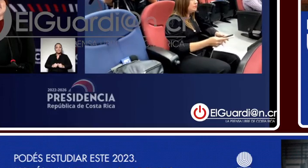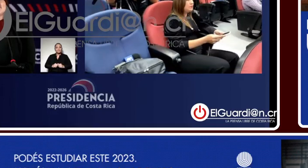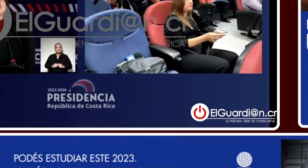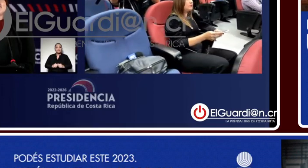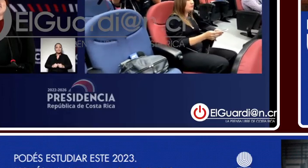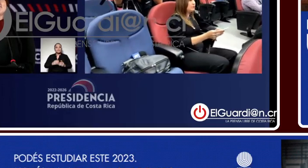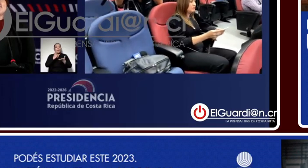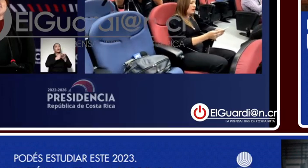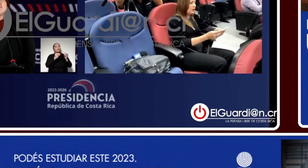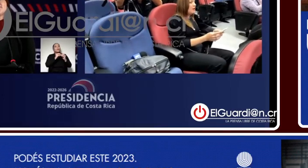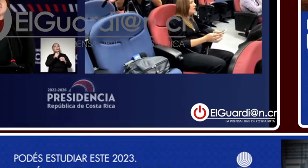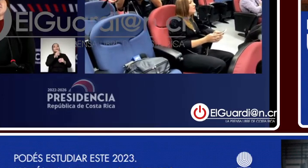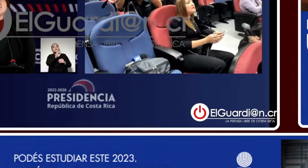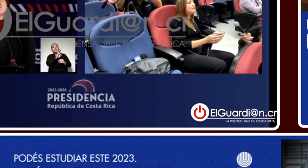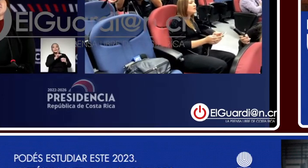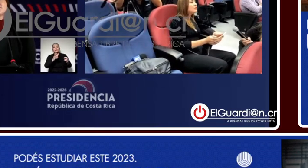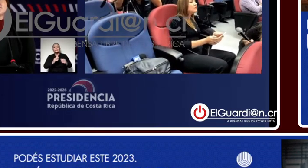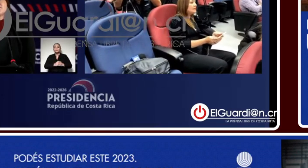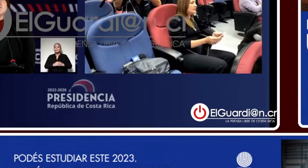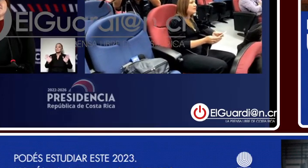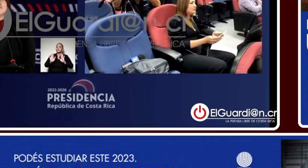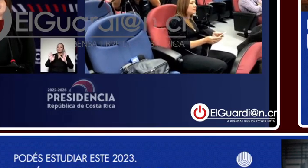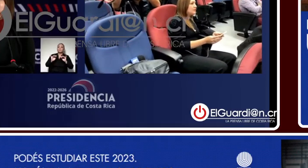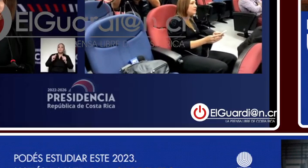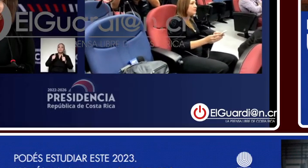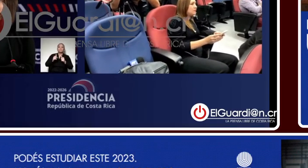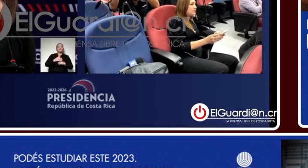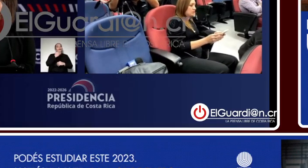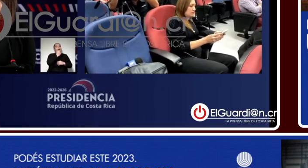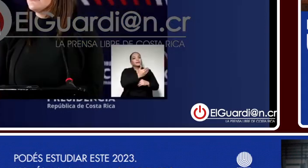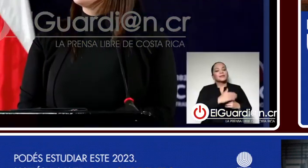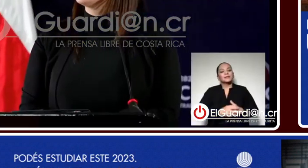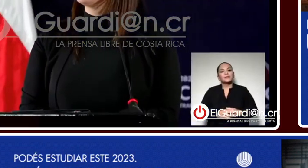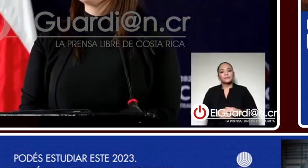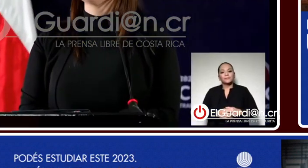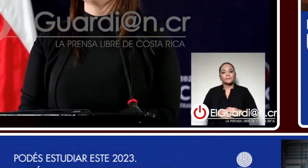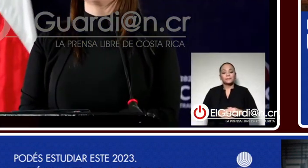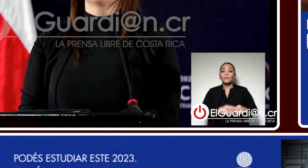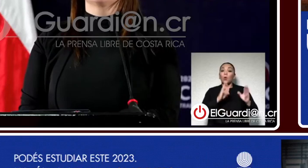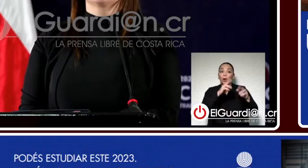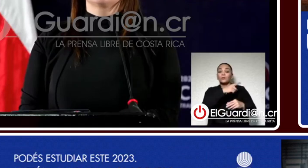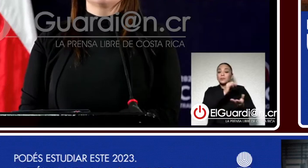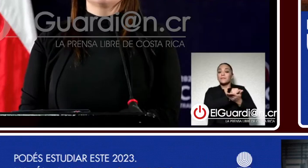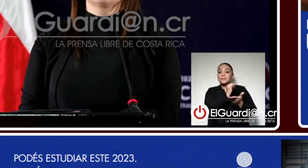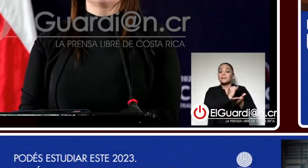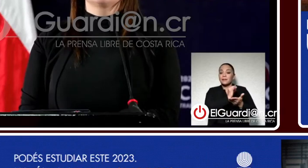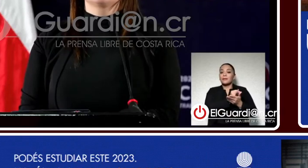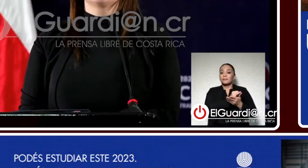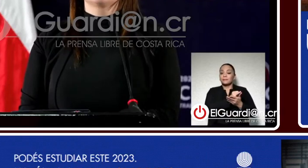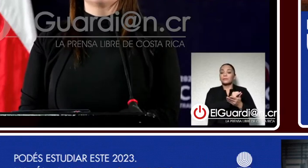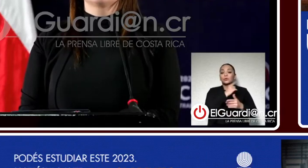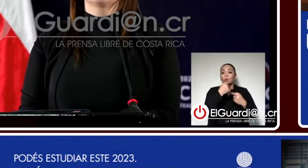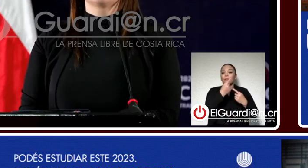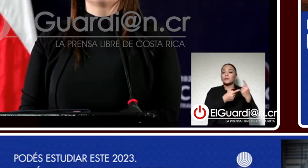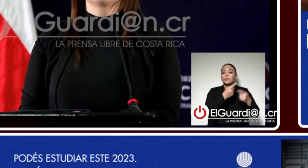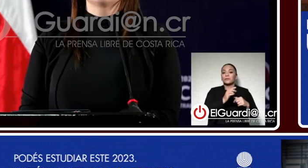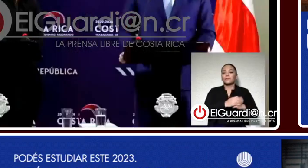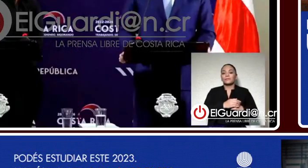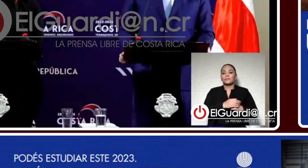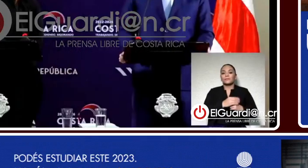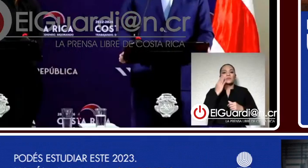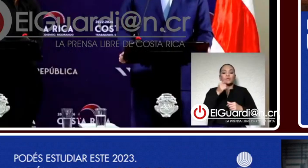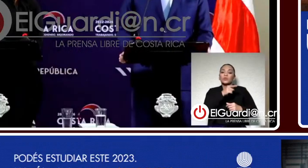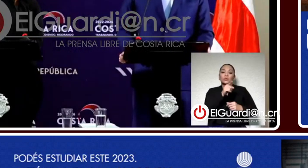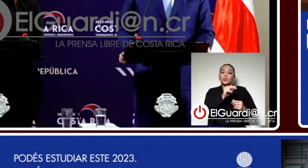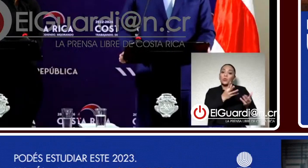¿Algo más, Canal 7? No, esas eran mis consultas. Ok, gracias. Ojalá investiguen las cosas que yo he mencionado. Yo sé que no tienen apetito para